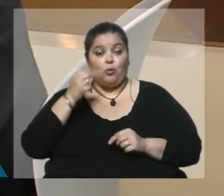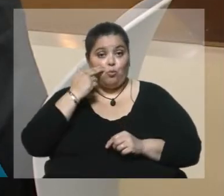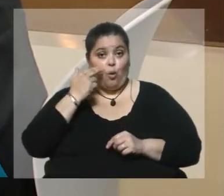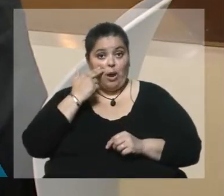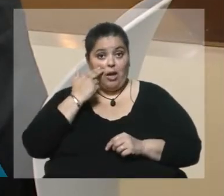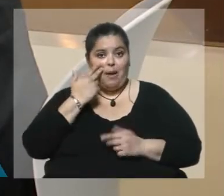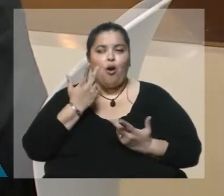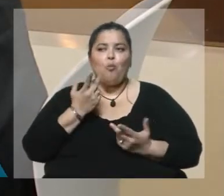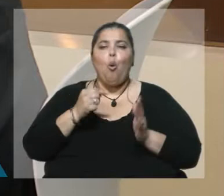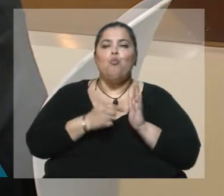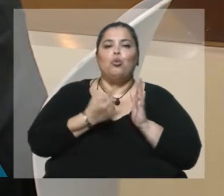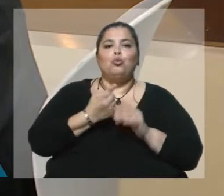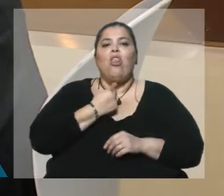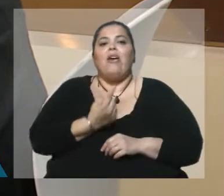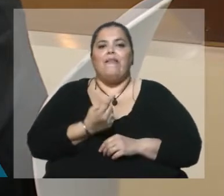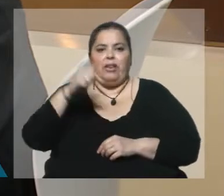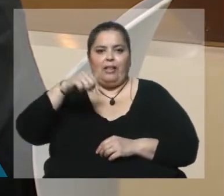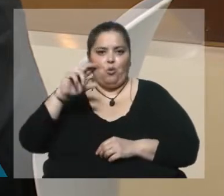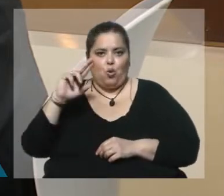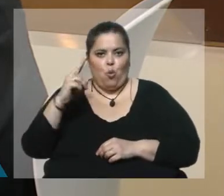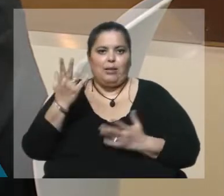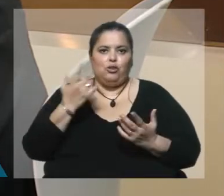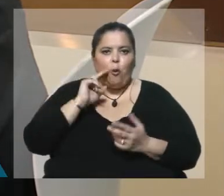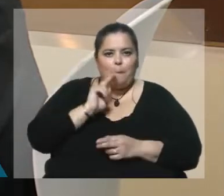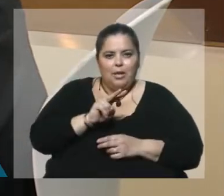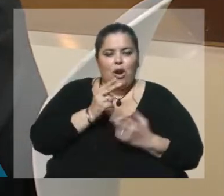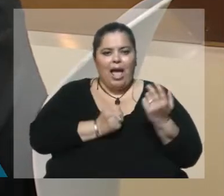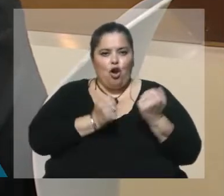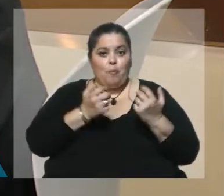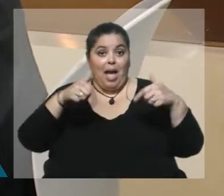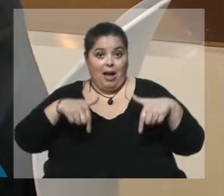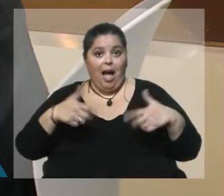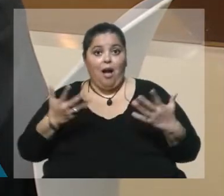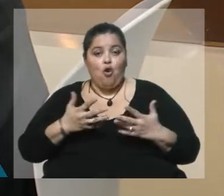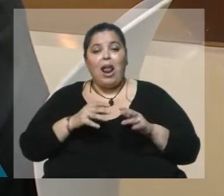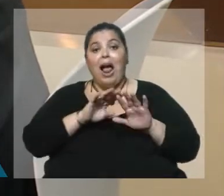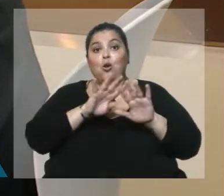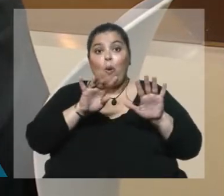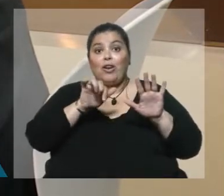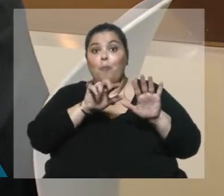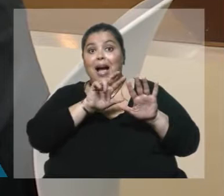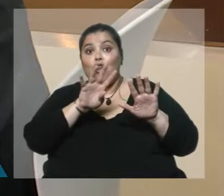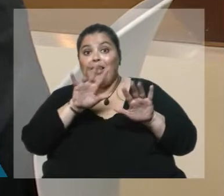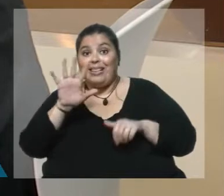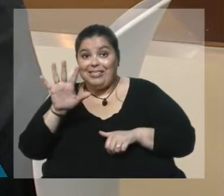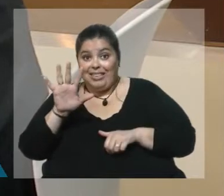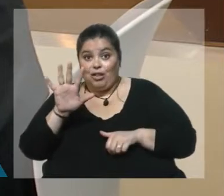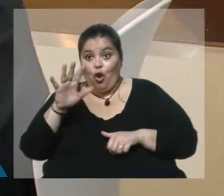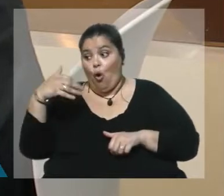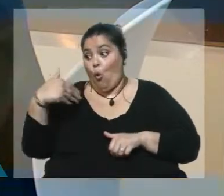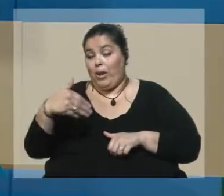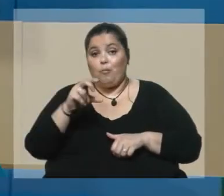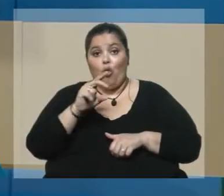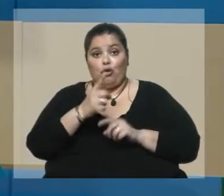un punto débil Incluso si se mira este la economía no están nueve con 95 en este en los últimos 12 meses